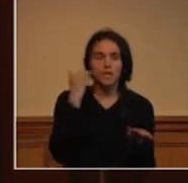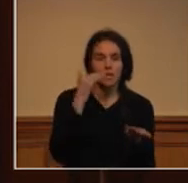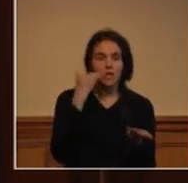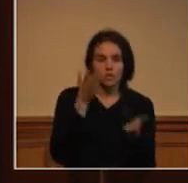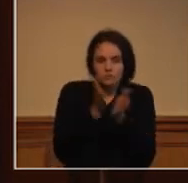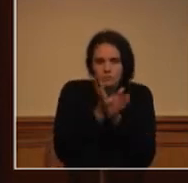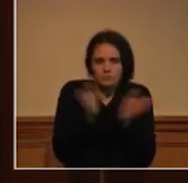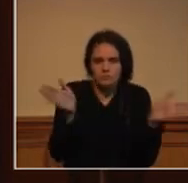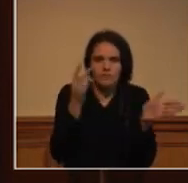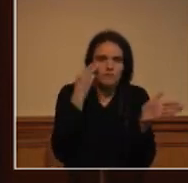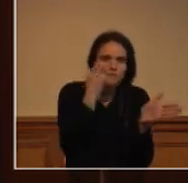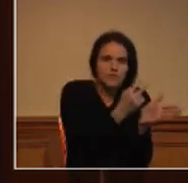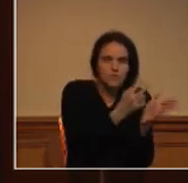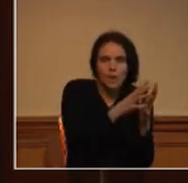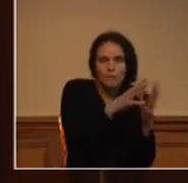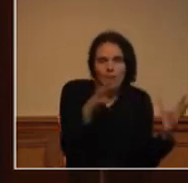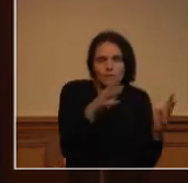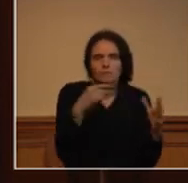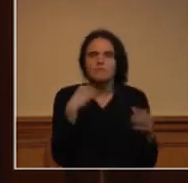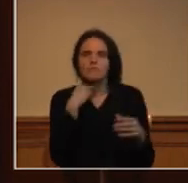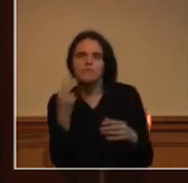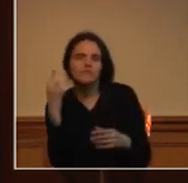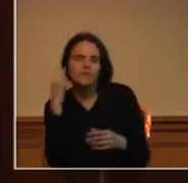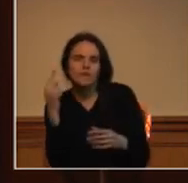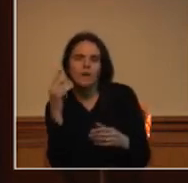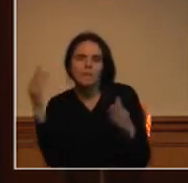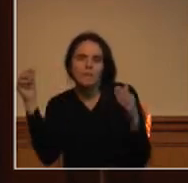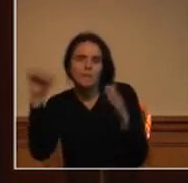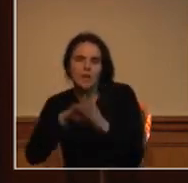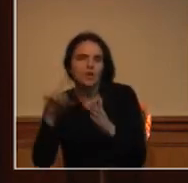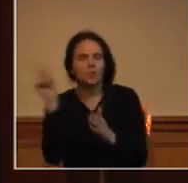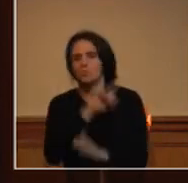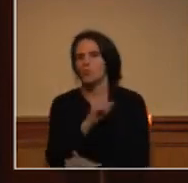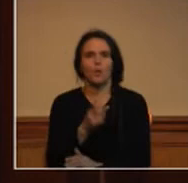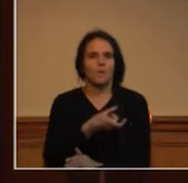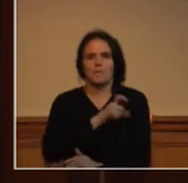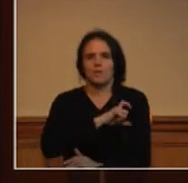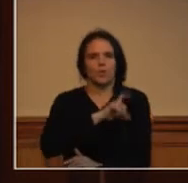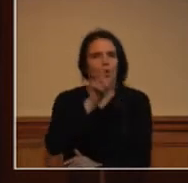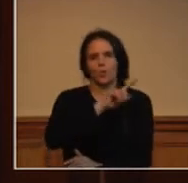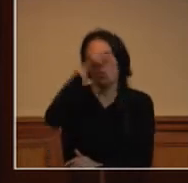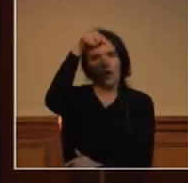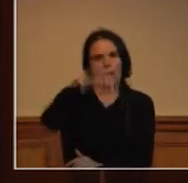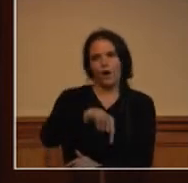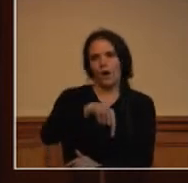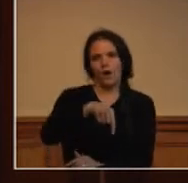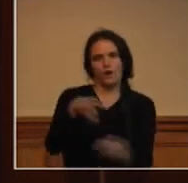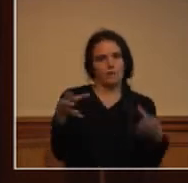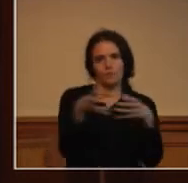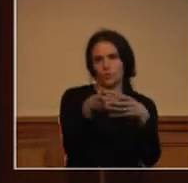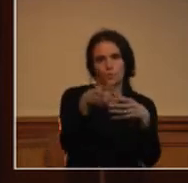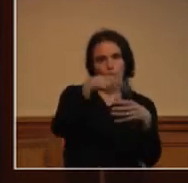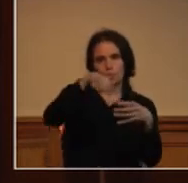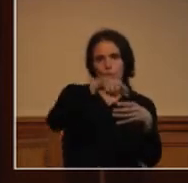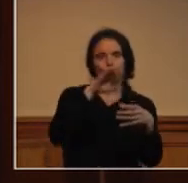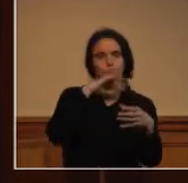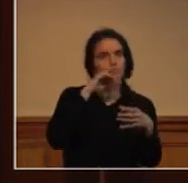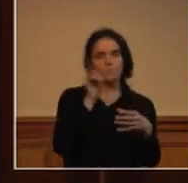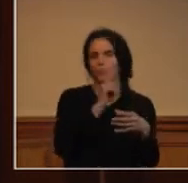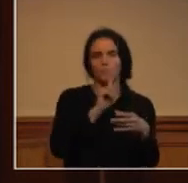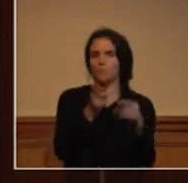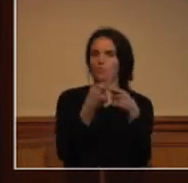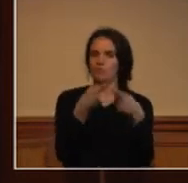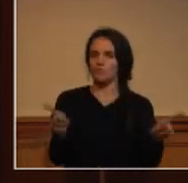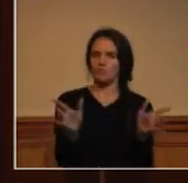disociación visual-verbal, no en español, no en nuestra muestra. Ahora,